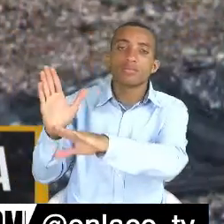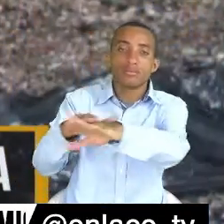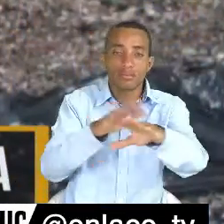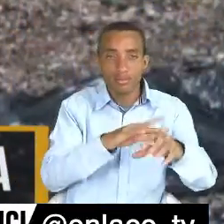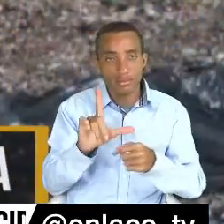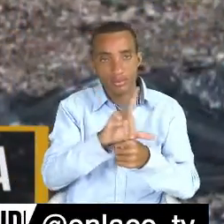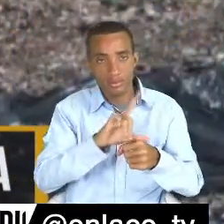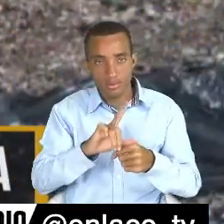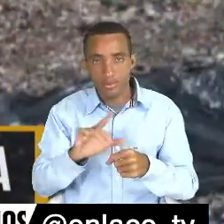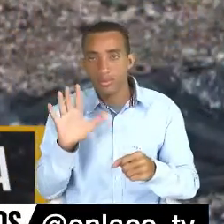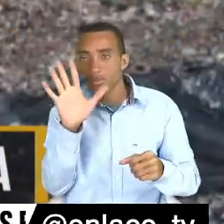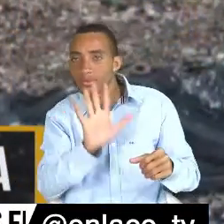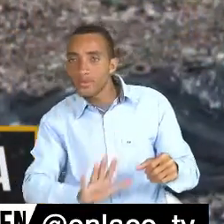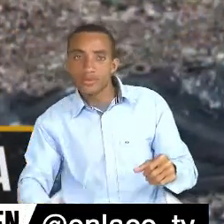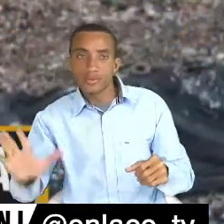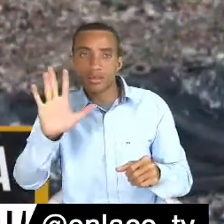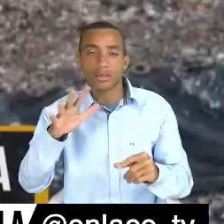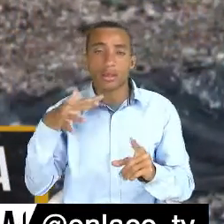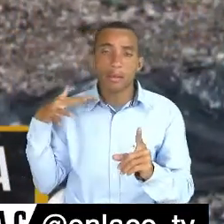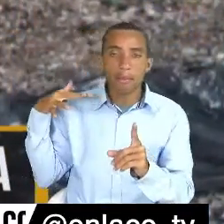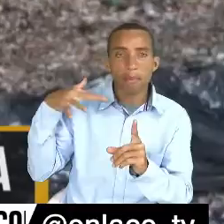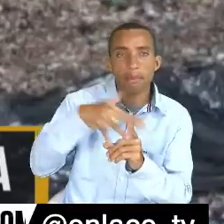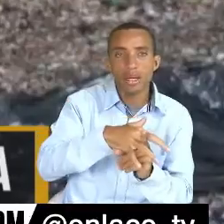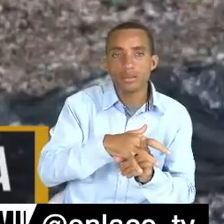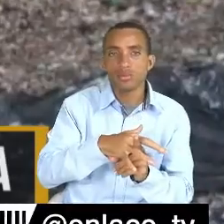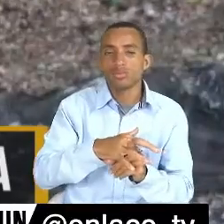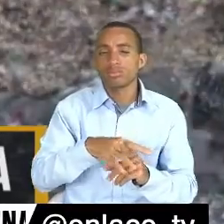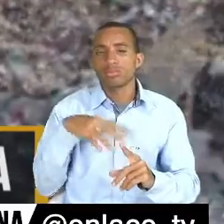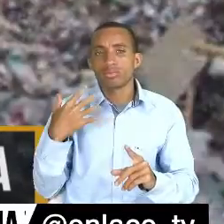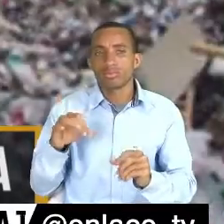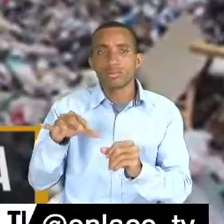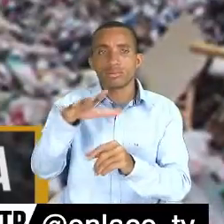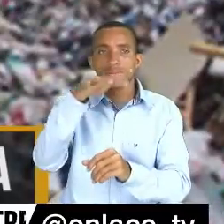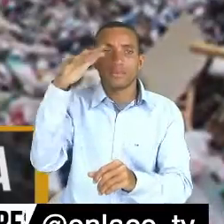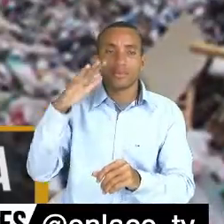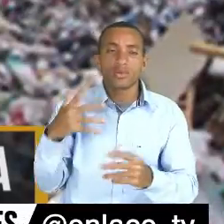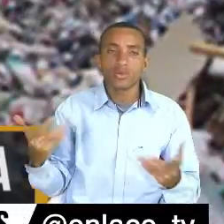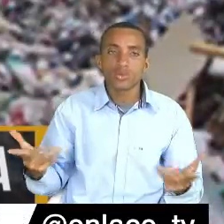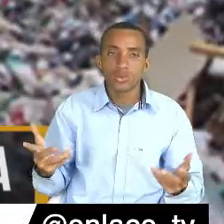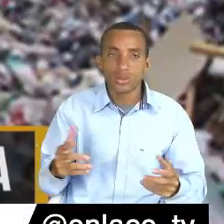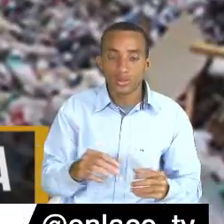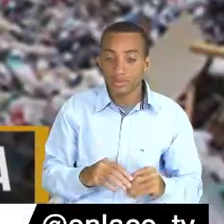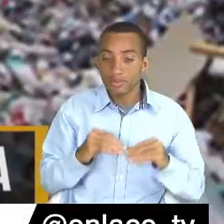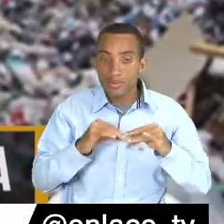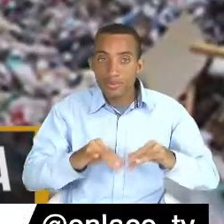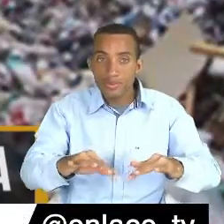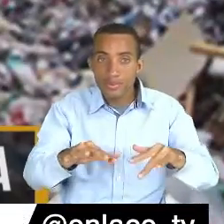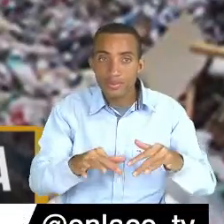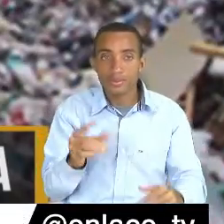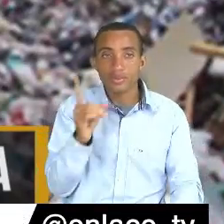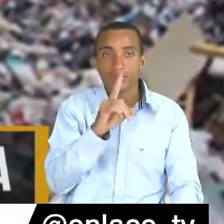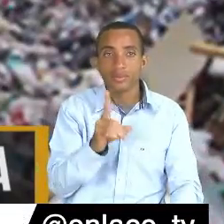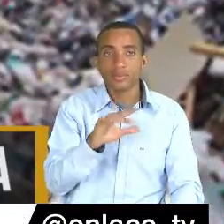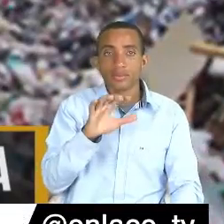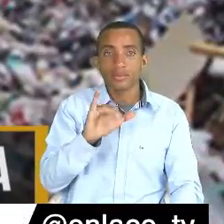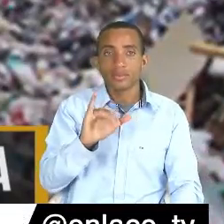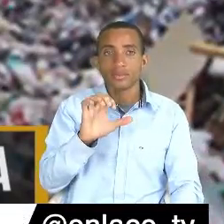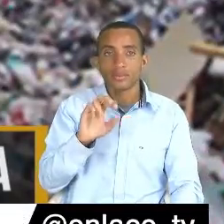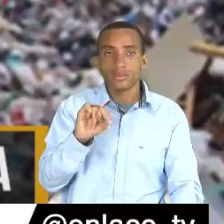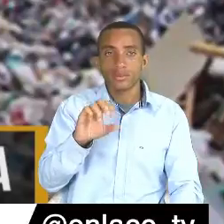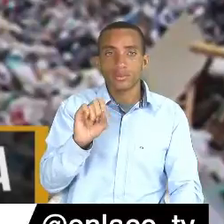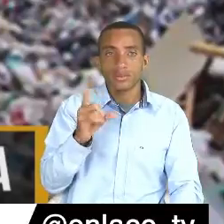grave impacto ambiental que se está ocasionando a la Ciénaga San Silvestre. Por primera vez desde que se anunció la construcción de rellenos sanitarios, el